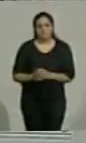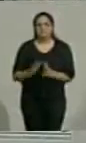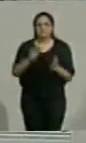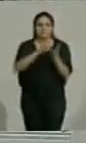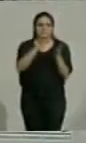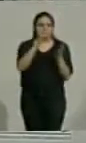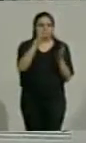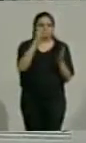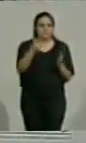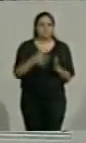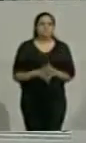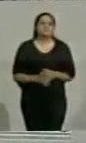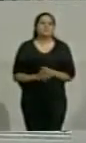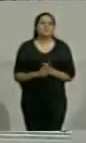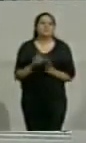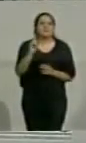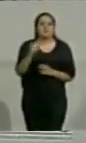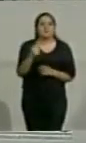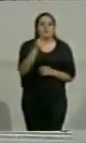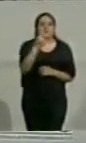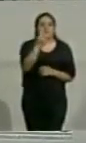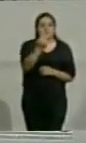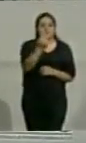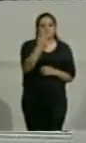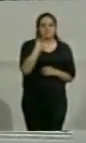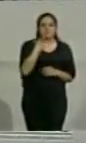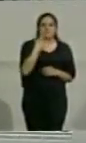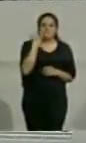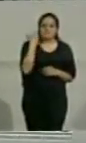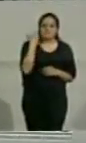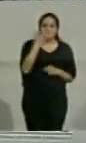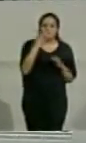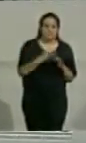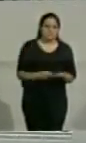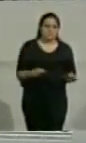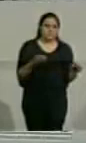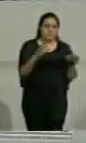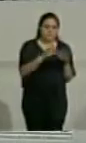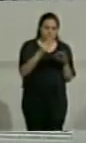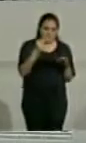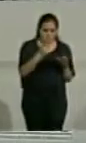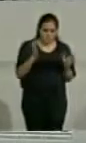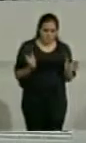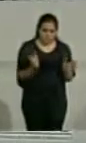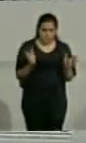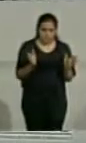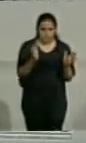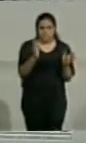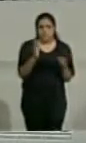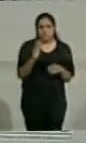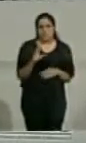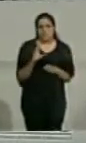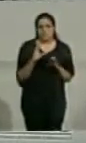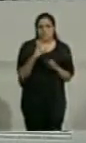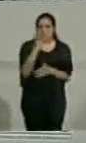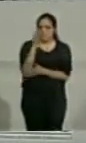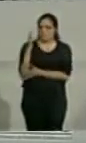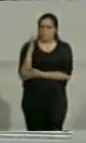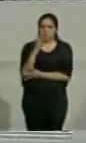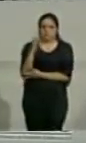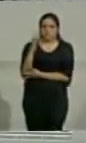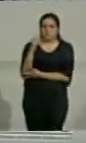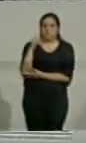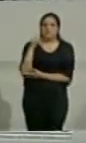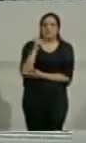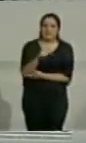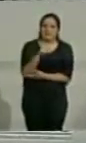Gracias. Una de las partes más importantes que yo creo que hoy tenemos que impulsar precisamente para cuidar sobre todo nuestro medio ambiente es el tema de